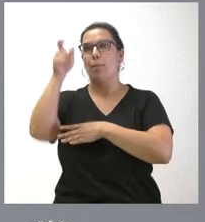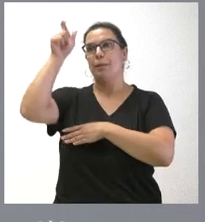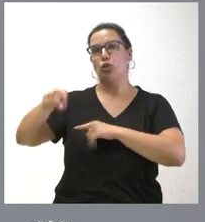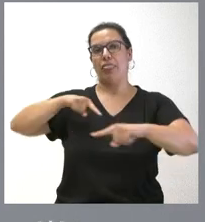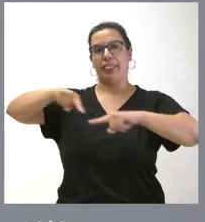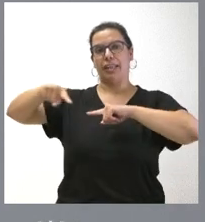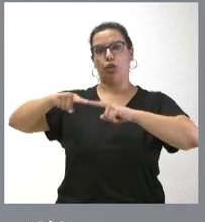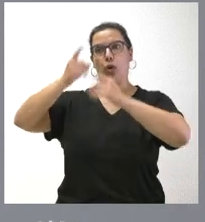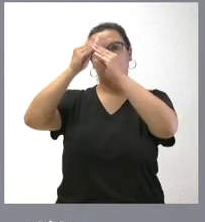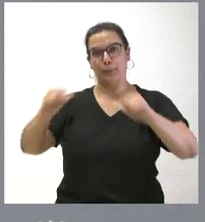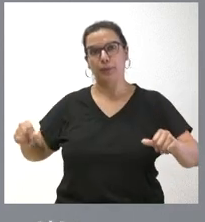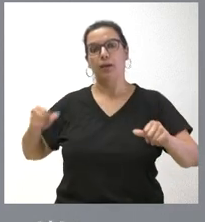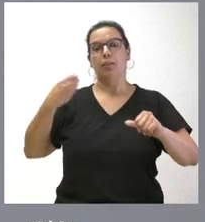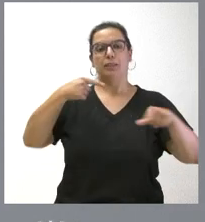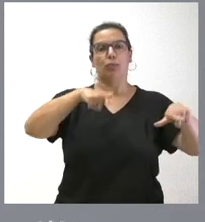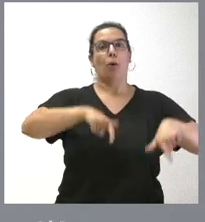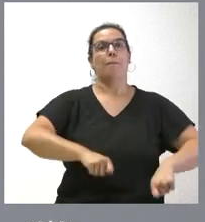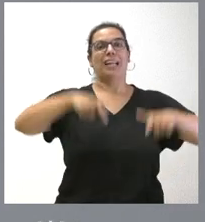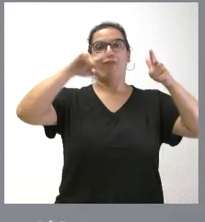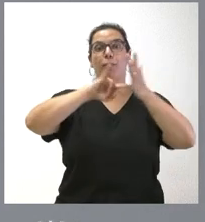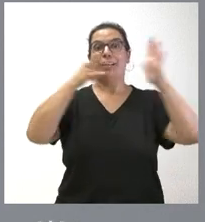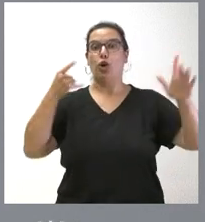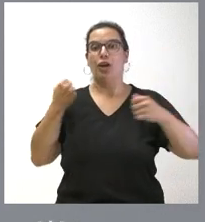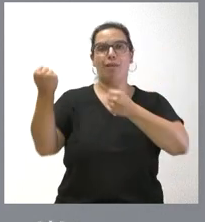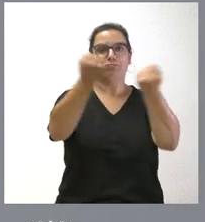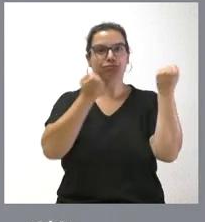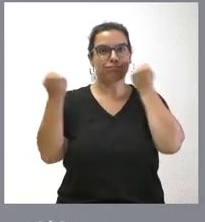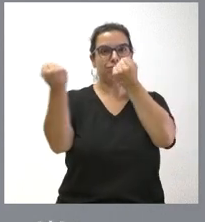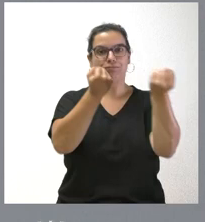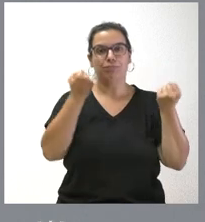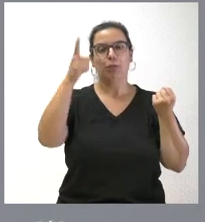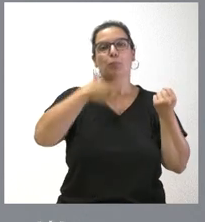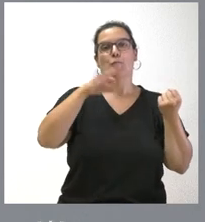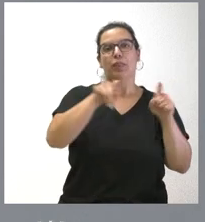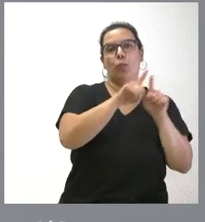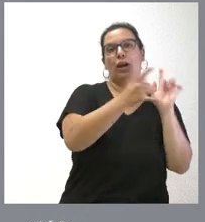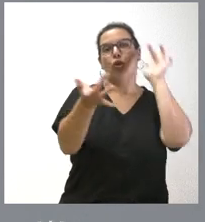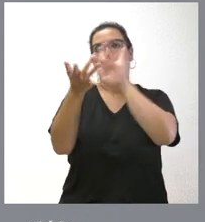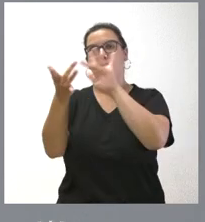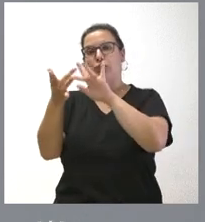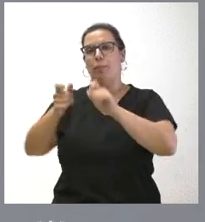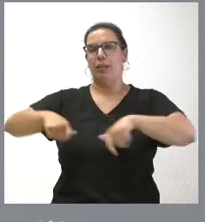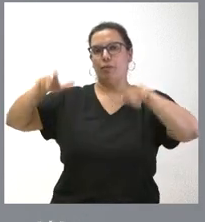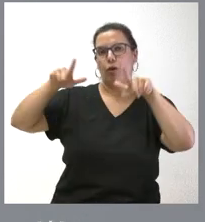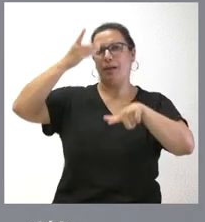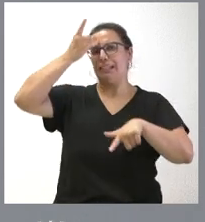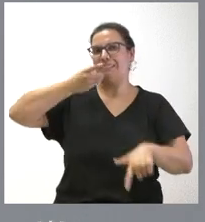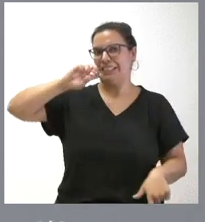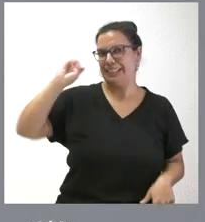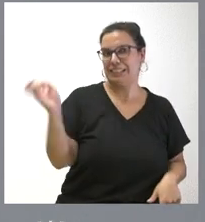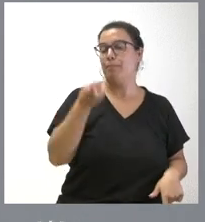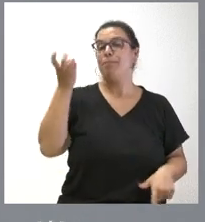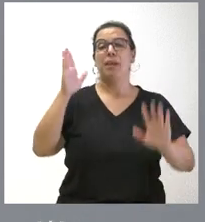como plataforma tecnológica móvil en la comunicación y conexión en las plataformas y dispositivos tecnológicos y por tanto lo que permiten definitiva